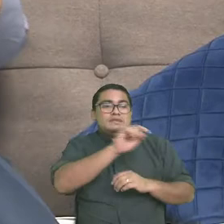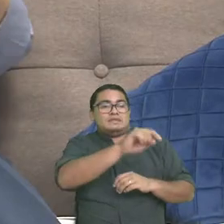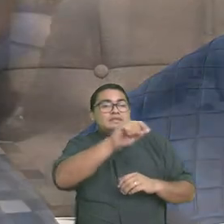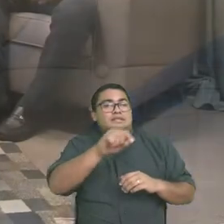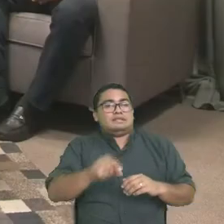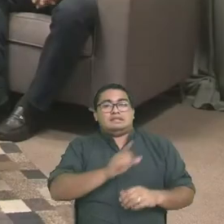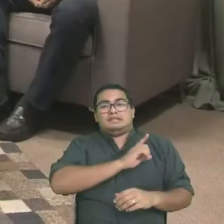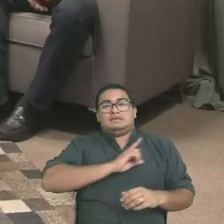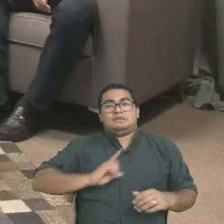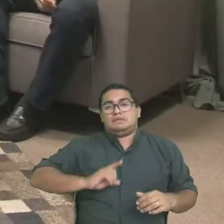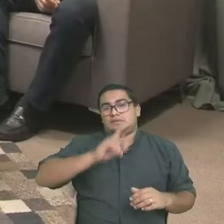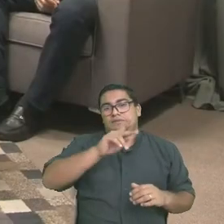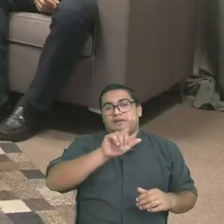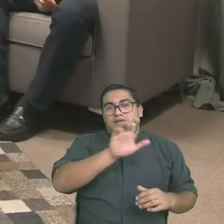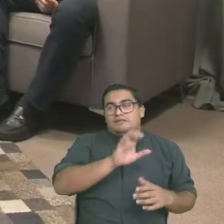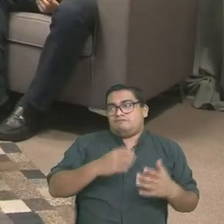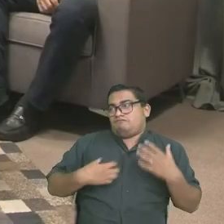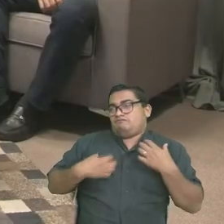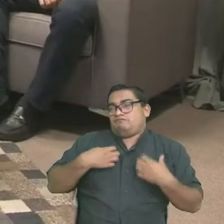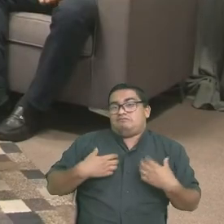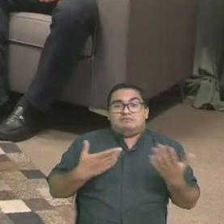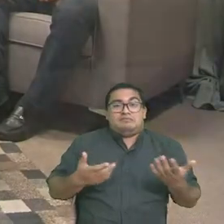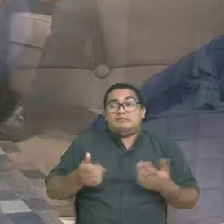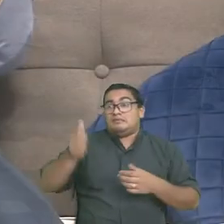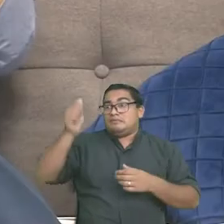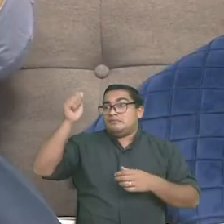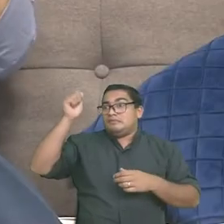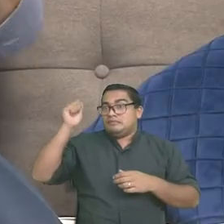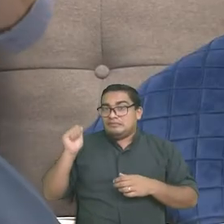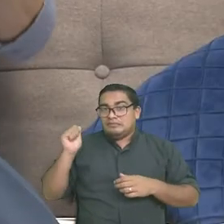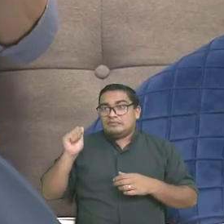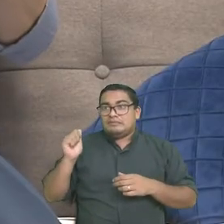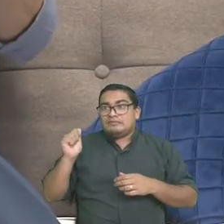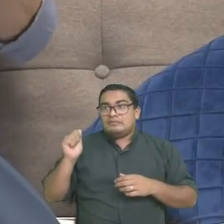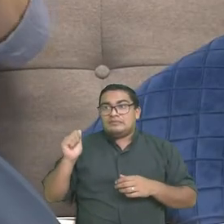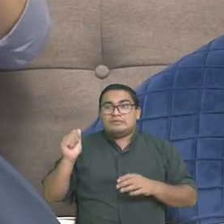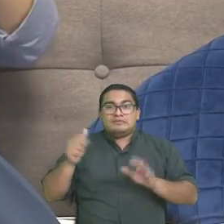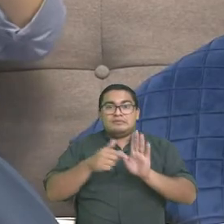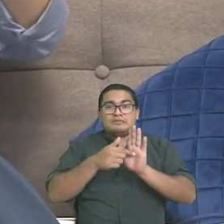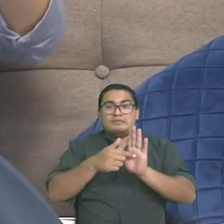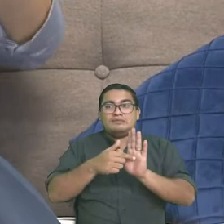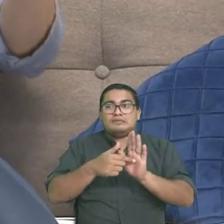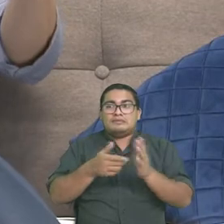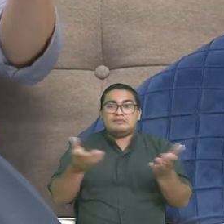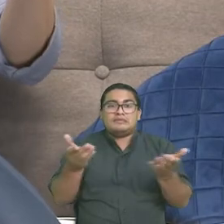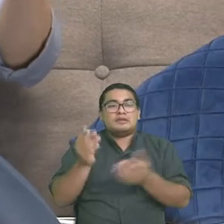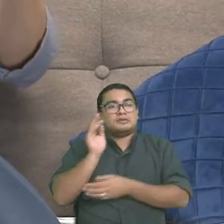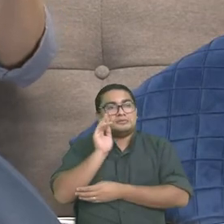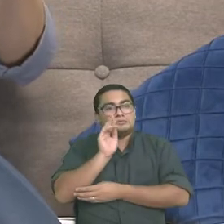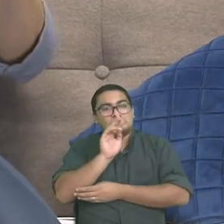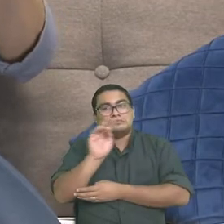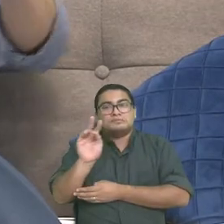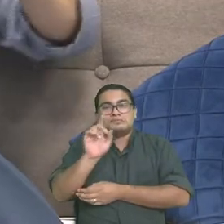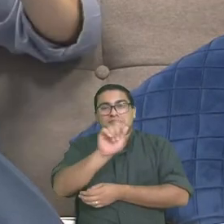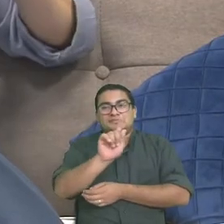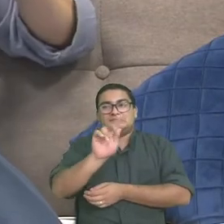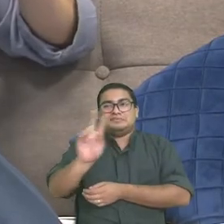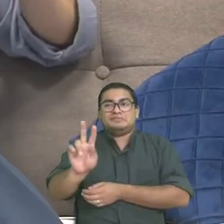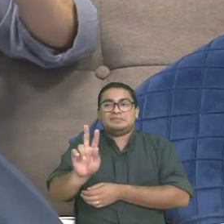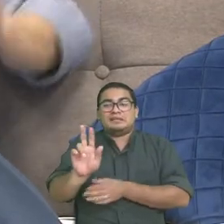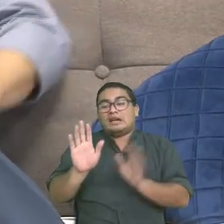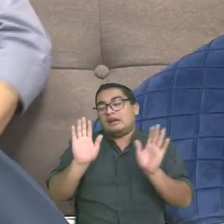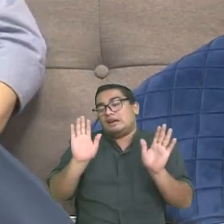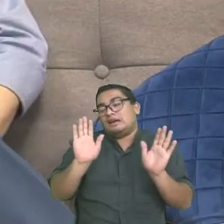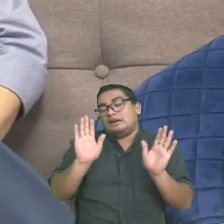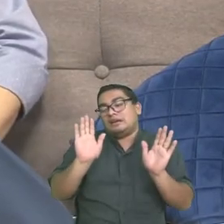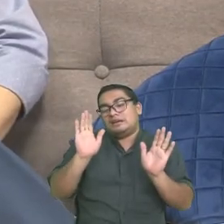Entonces, ahí el pueblo de Nicaragua, apenas ayer, de manera gráfica y solamente con ver la televisión, te das cuenta quién